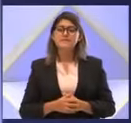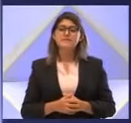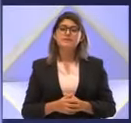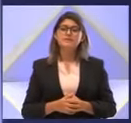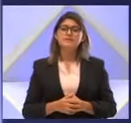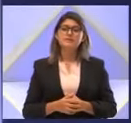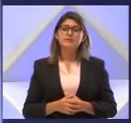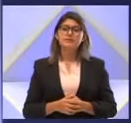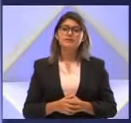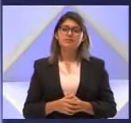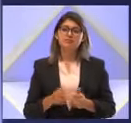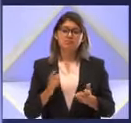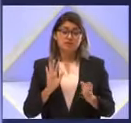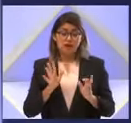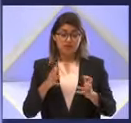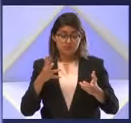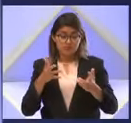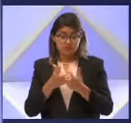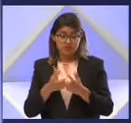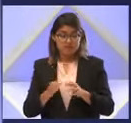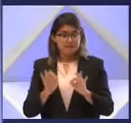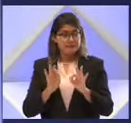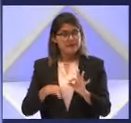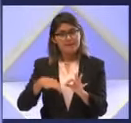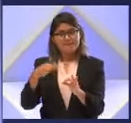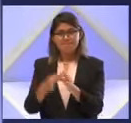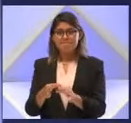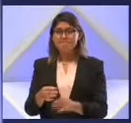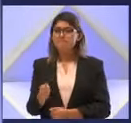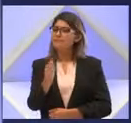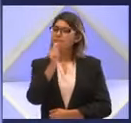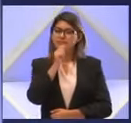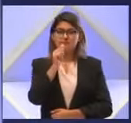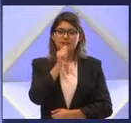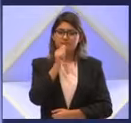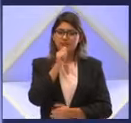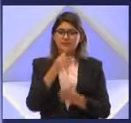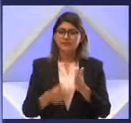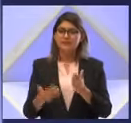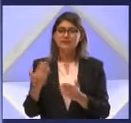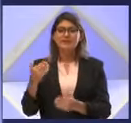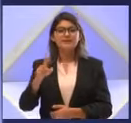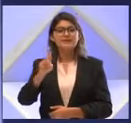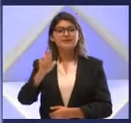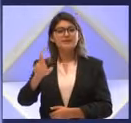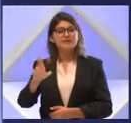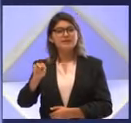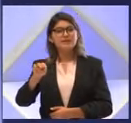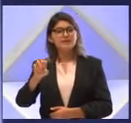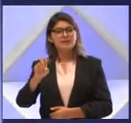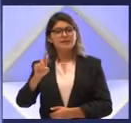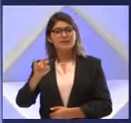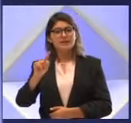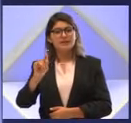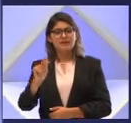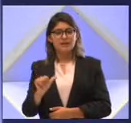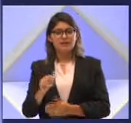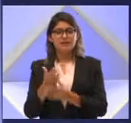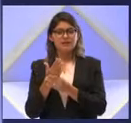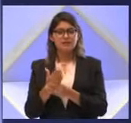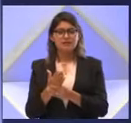no es la adecuada para el terreno que comentaba el doctor mendieta pues todavía no es no es nivel 9